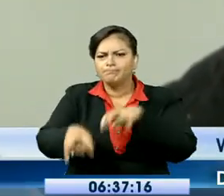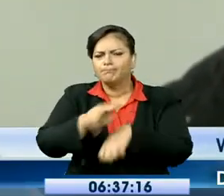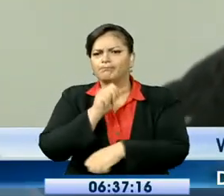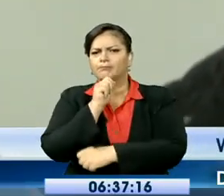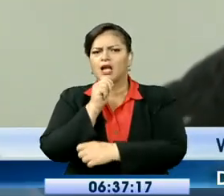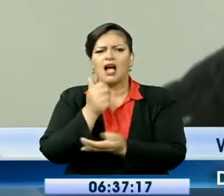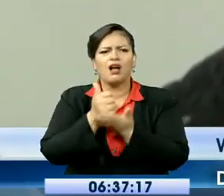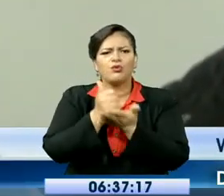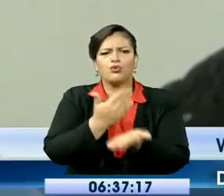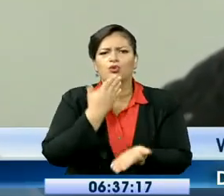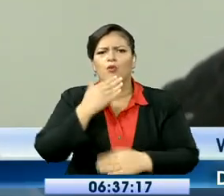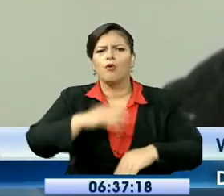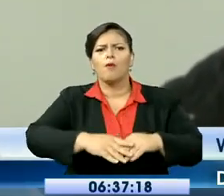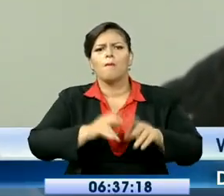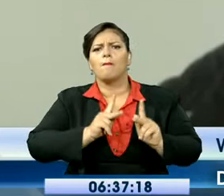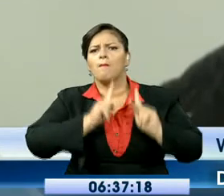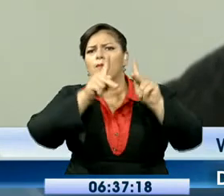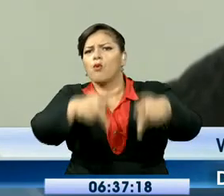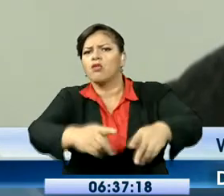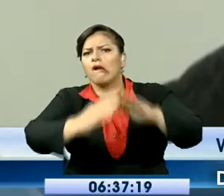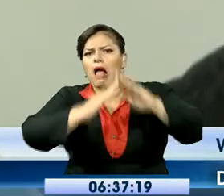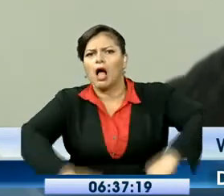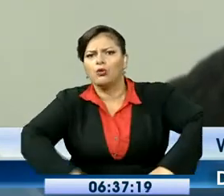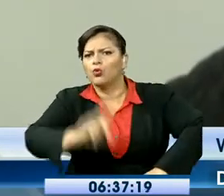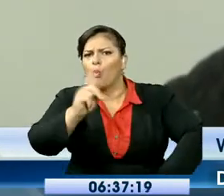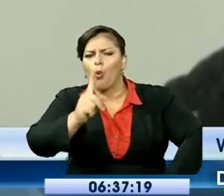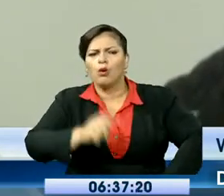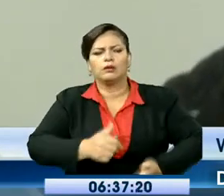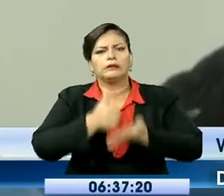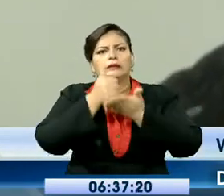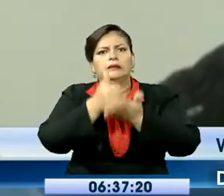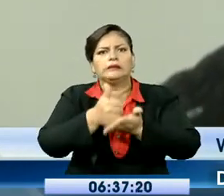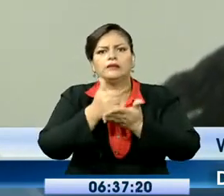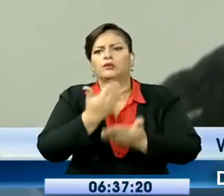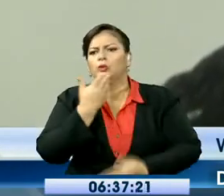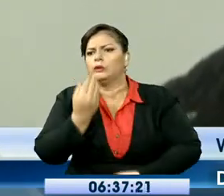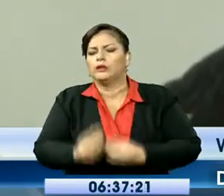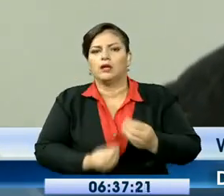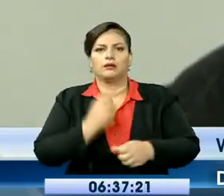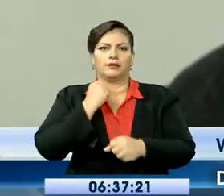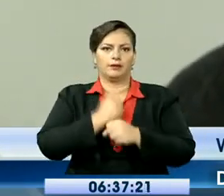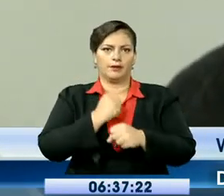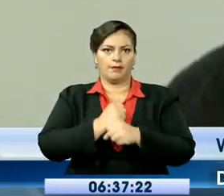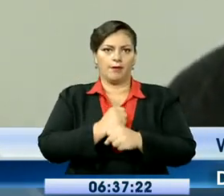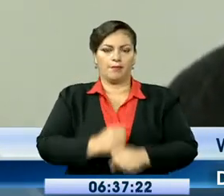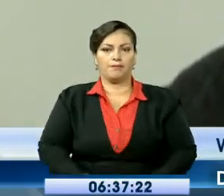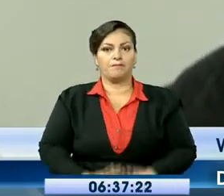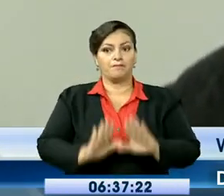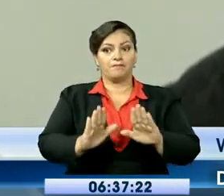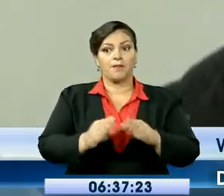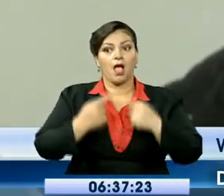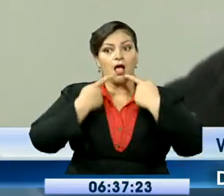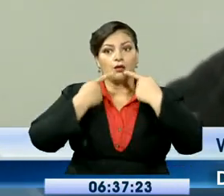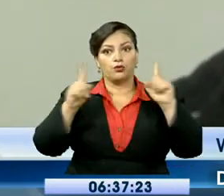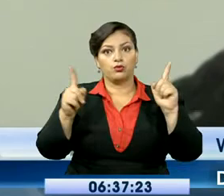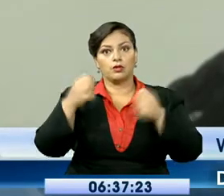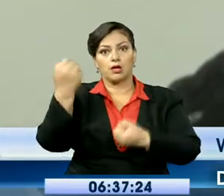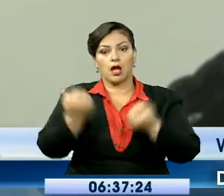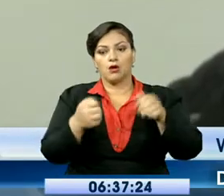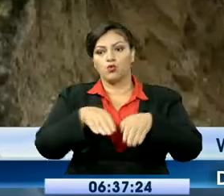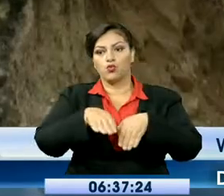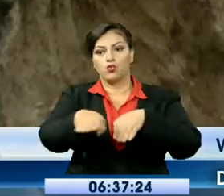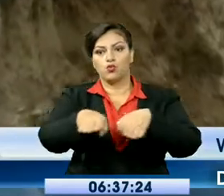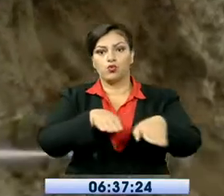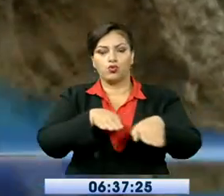la infraestructura vial e impedir que se den mayores afectaciones, restringiendo pues prácticamente la circulación vehicular a un